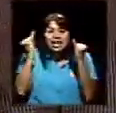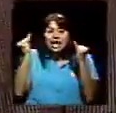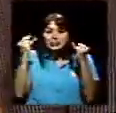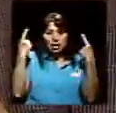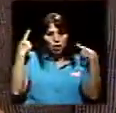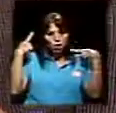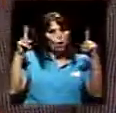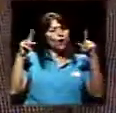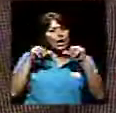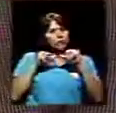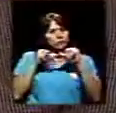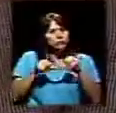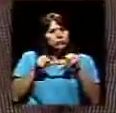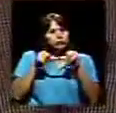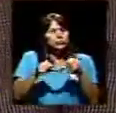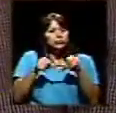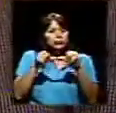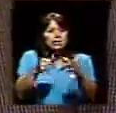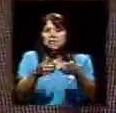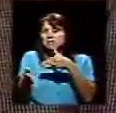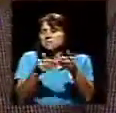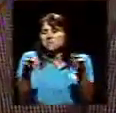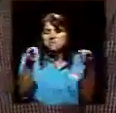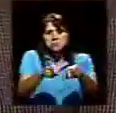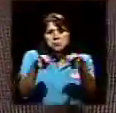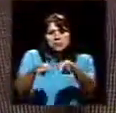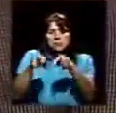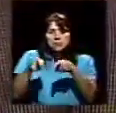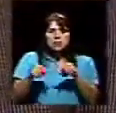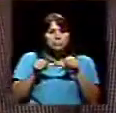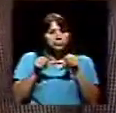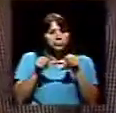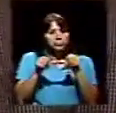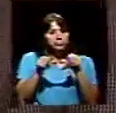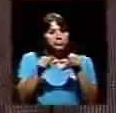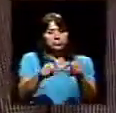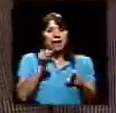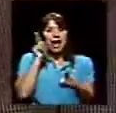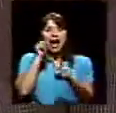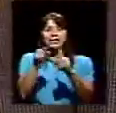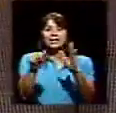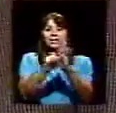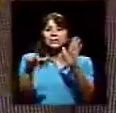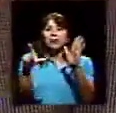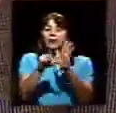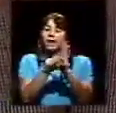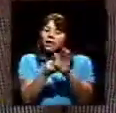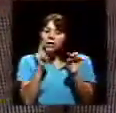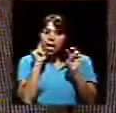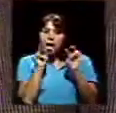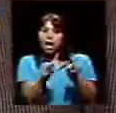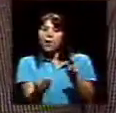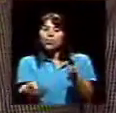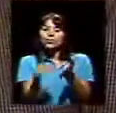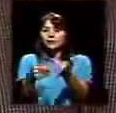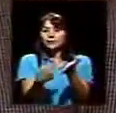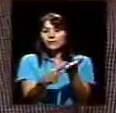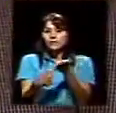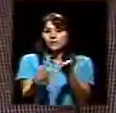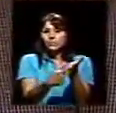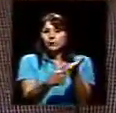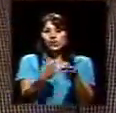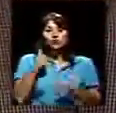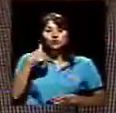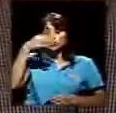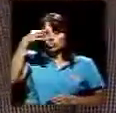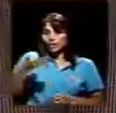a las inclemencias del tiempo y se hacen presentes constantemente hasta que finalmente la Asamblea en algún momento las retoma. Sí creo que la Asamblea, el centro